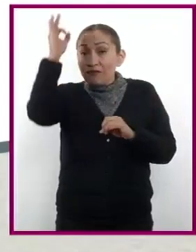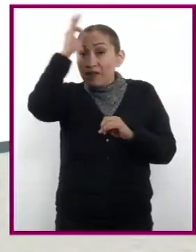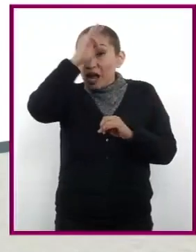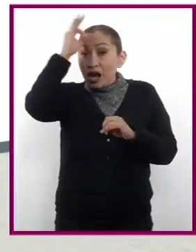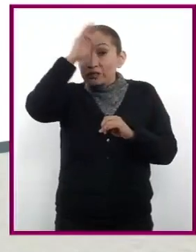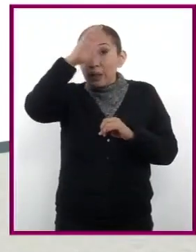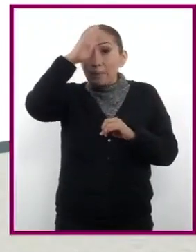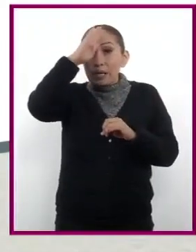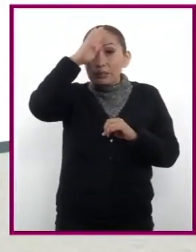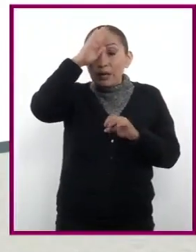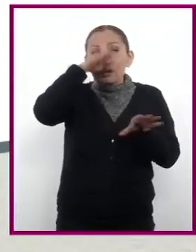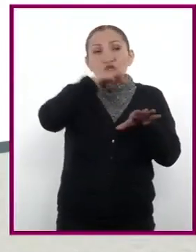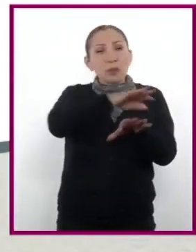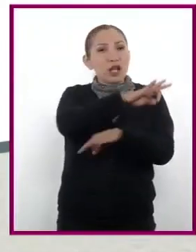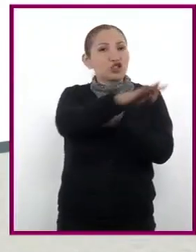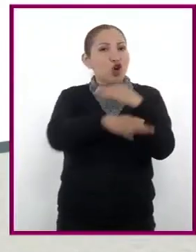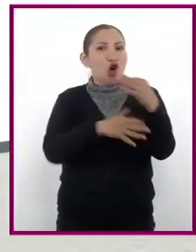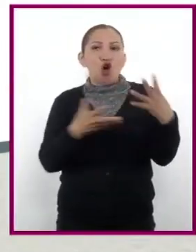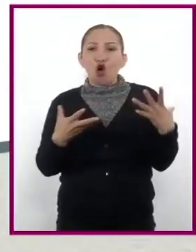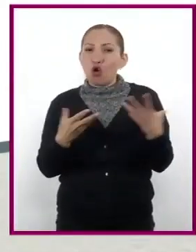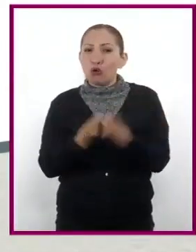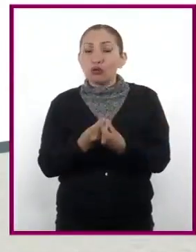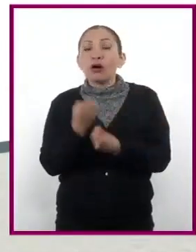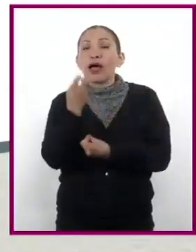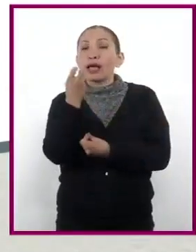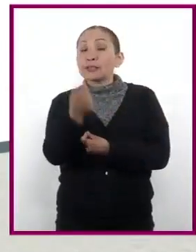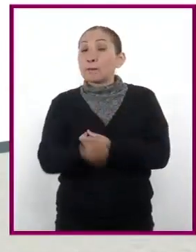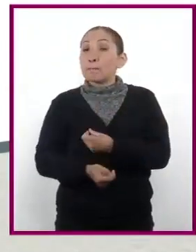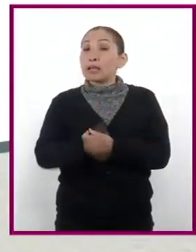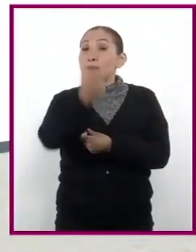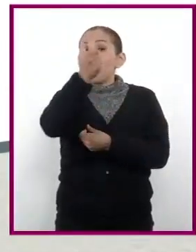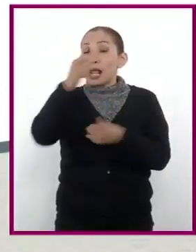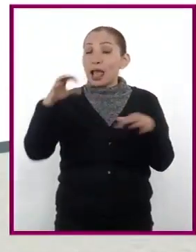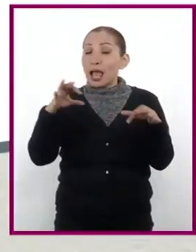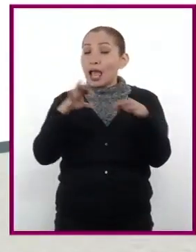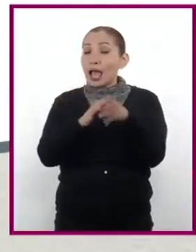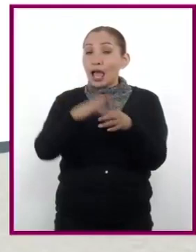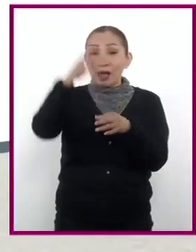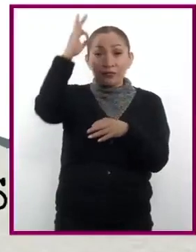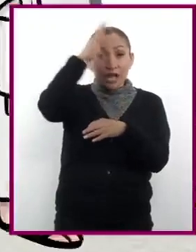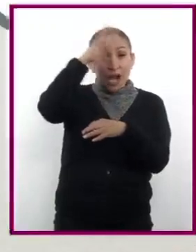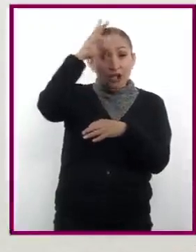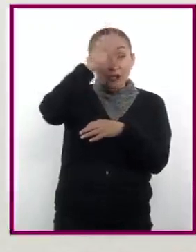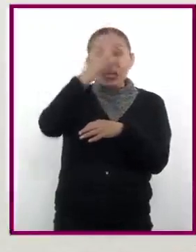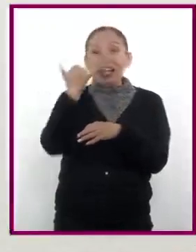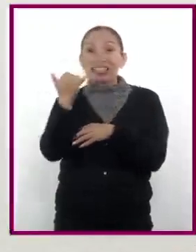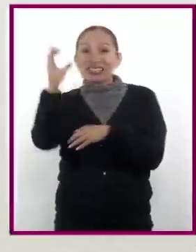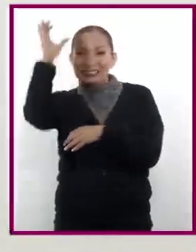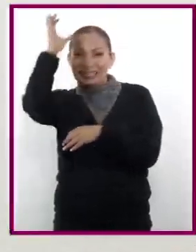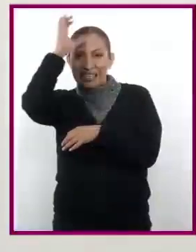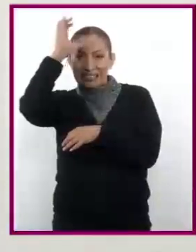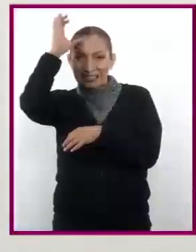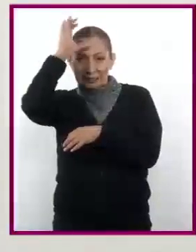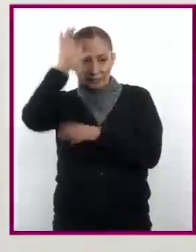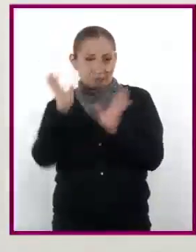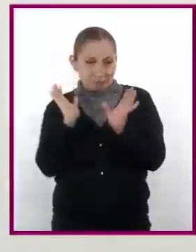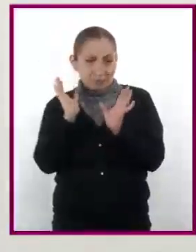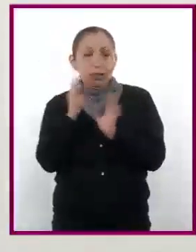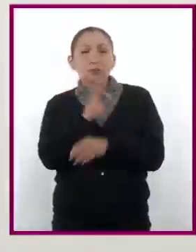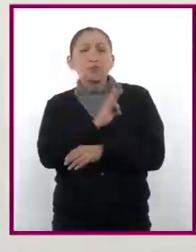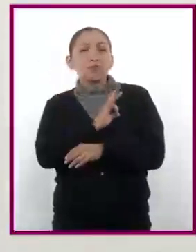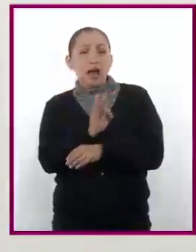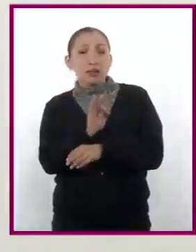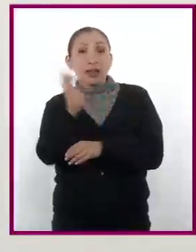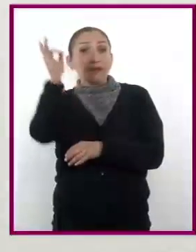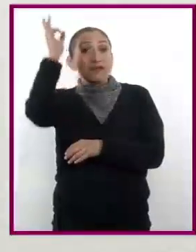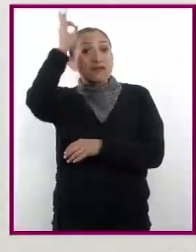filósofos pensaban acerca de todo, y esa es la primera relación entre filosofía y ciencia. Se podría decir que